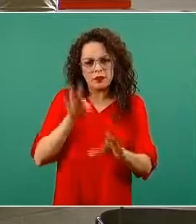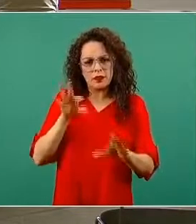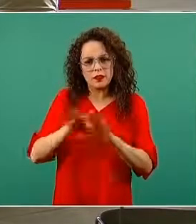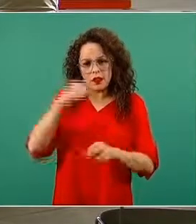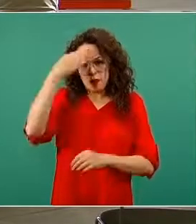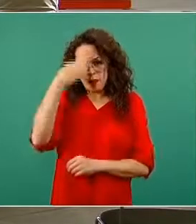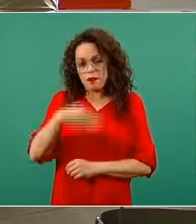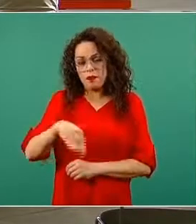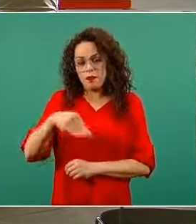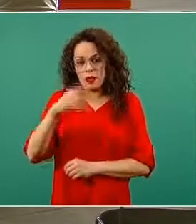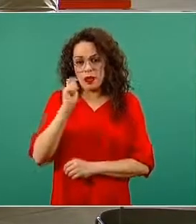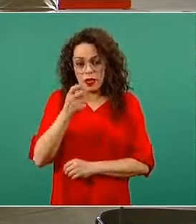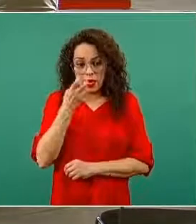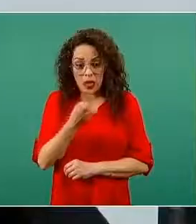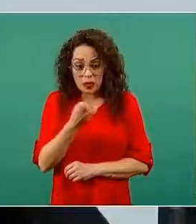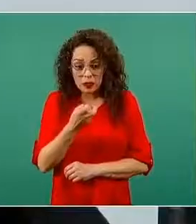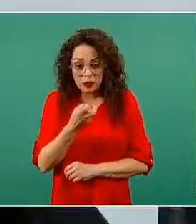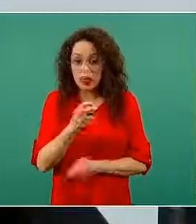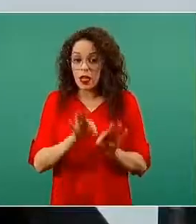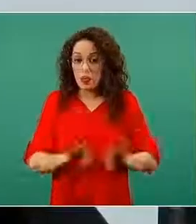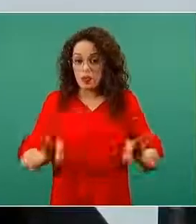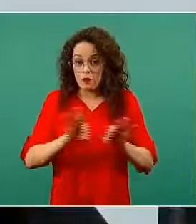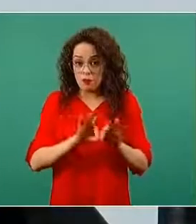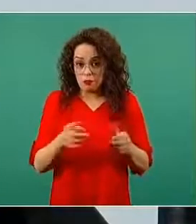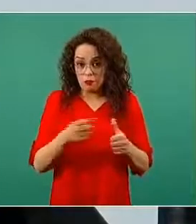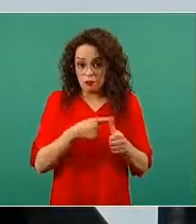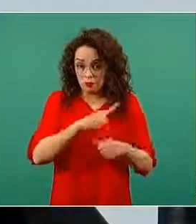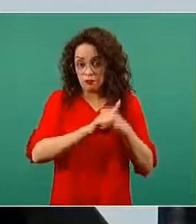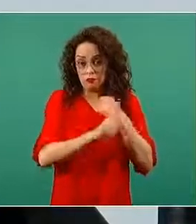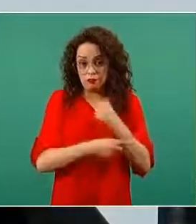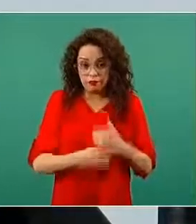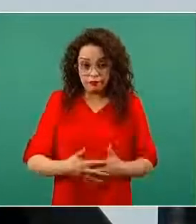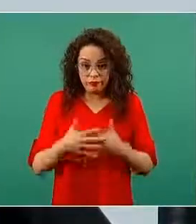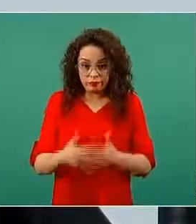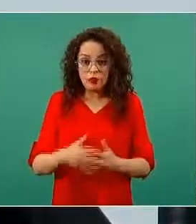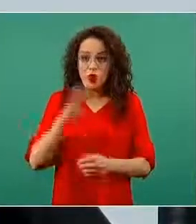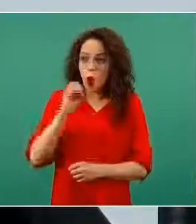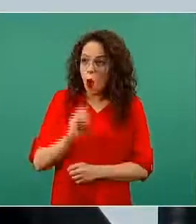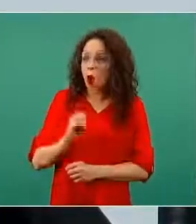son en dos sentidos. Uno son los datos epidemiológicos, en donde